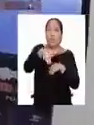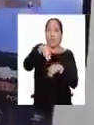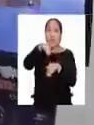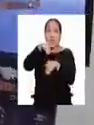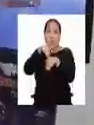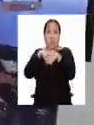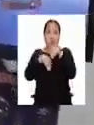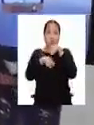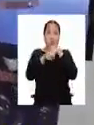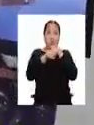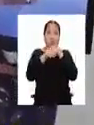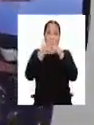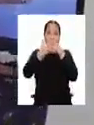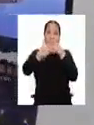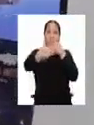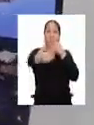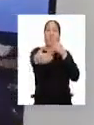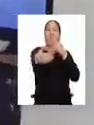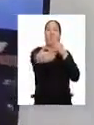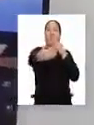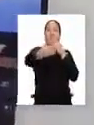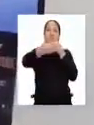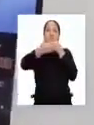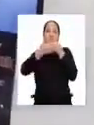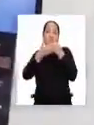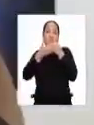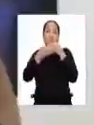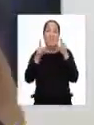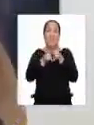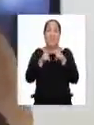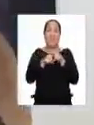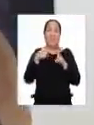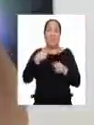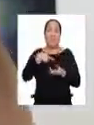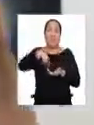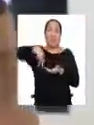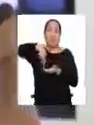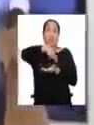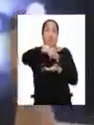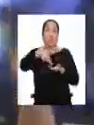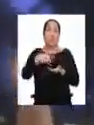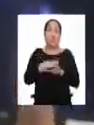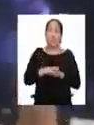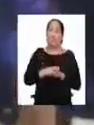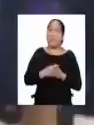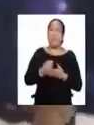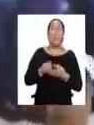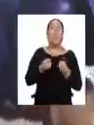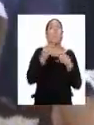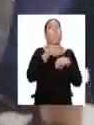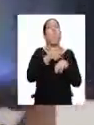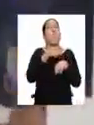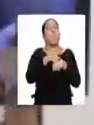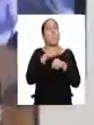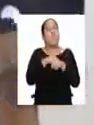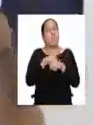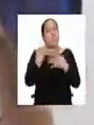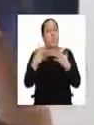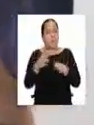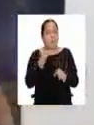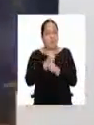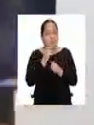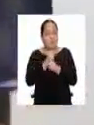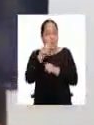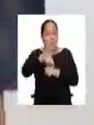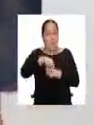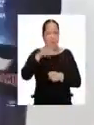retrocedes, también la pantalla retrocede. También percibe mi ubicación en el espacio. ¿Hace cuánto es que se viene trabajando con realidad virtual en el mundo? ¿Es algo nuevo?